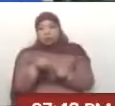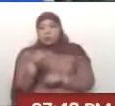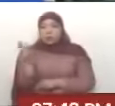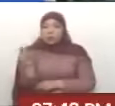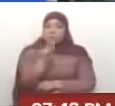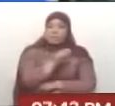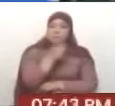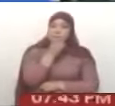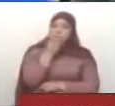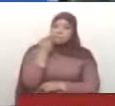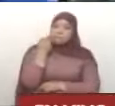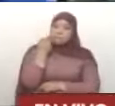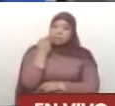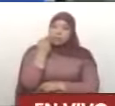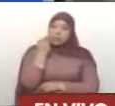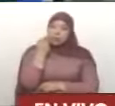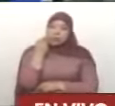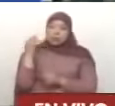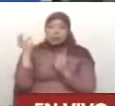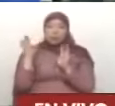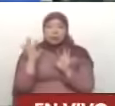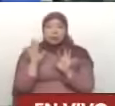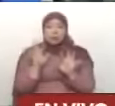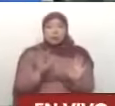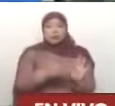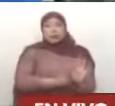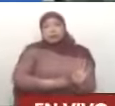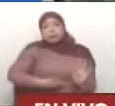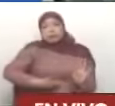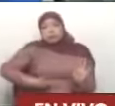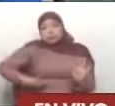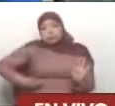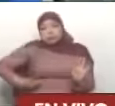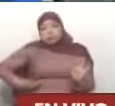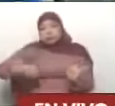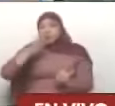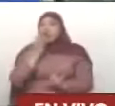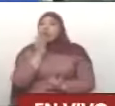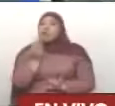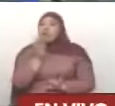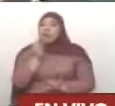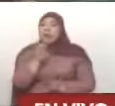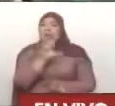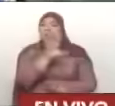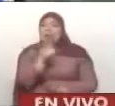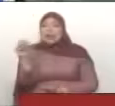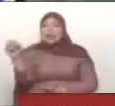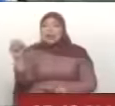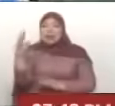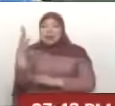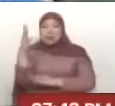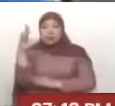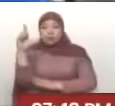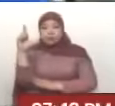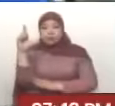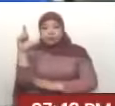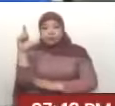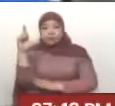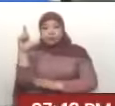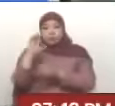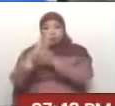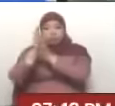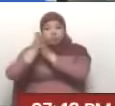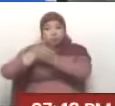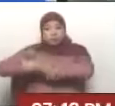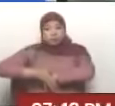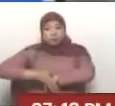mes, hambre, desplazamiento y genocidio, y además el ejército de Israel atacó 500 mezquitas. O sea, no